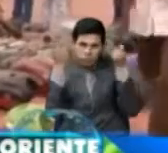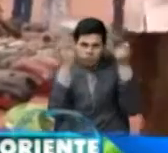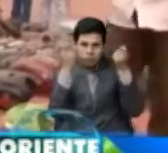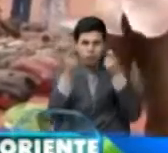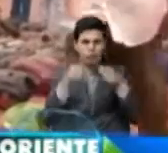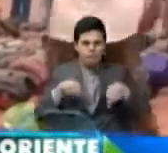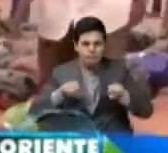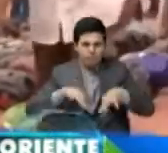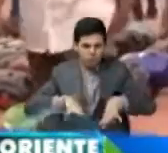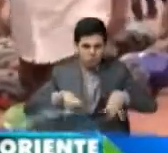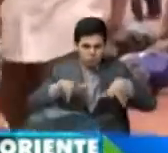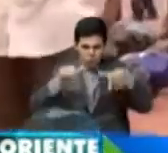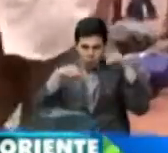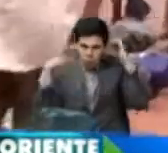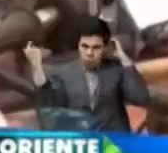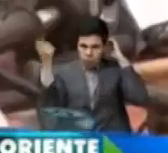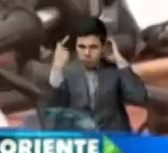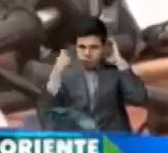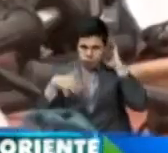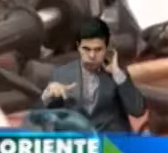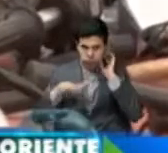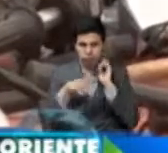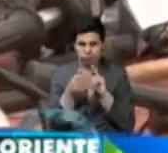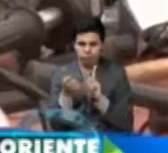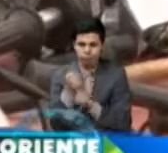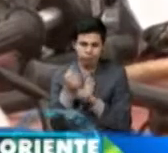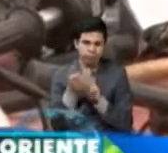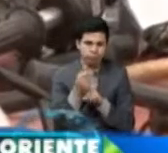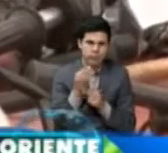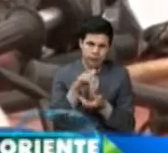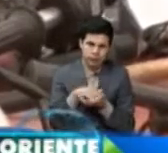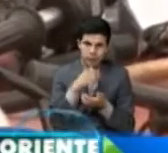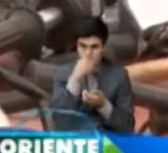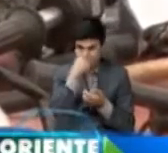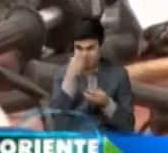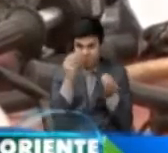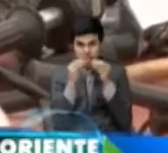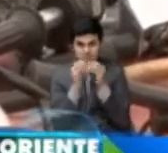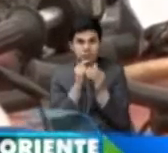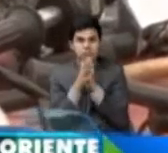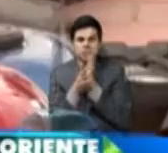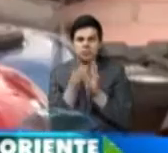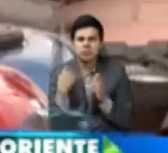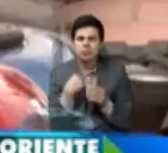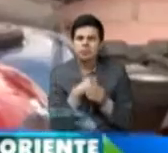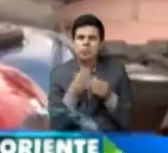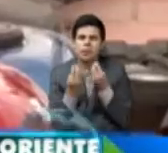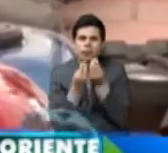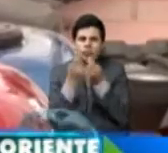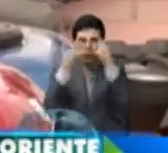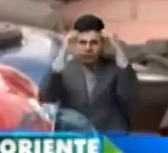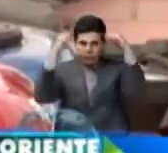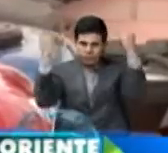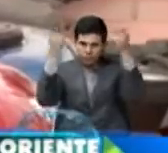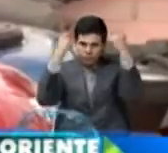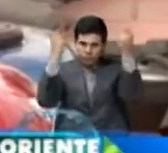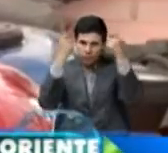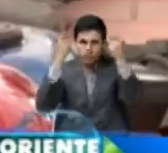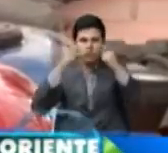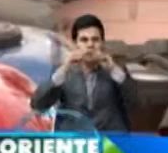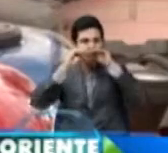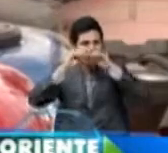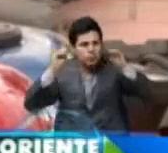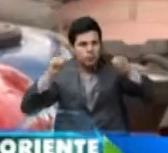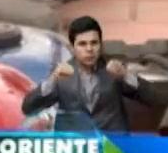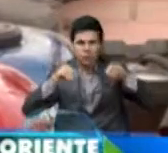de motocicletas en la zona. Destaco que inicialmente hemos empezado con una serie de campañas de prevención en los